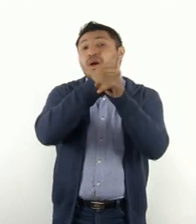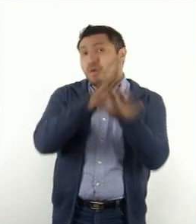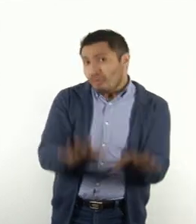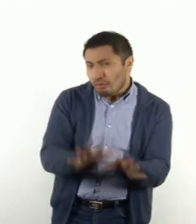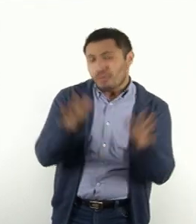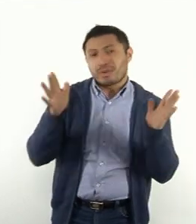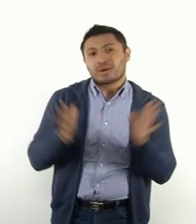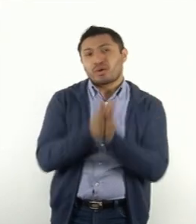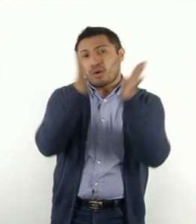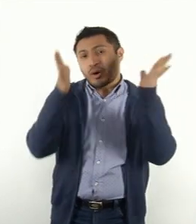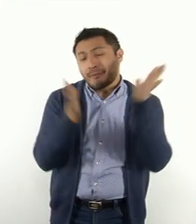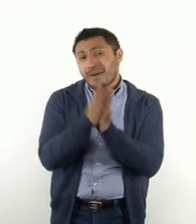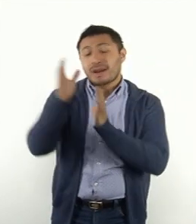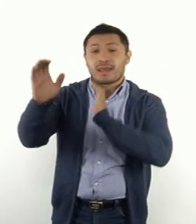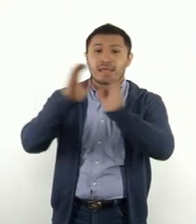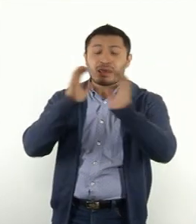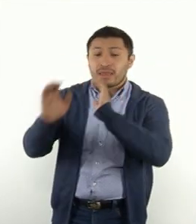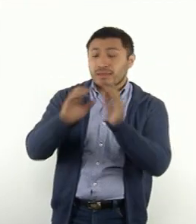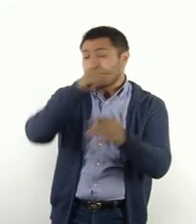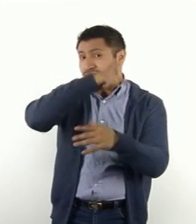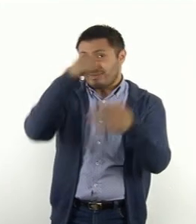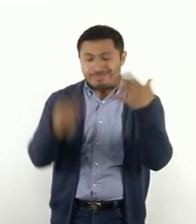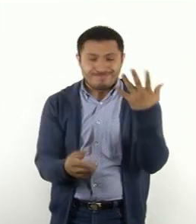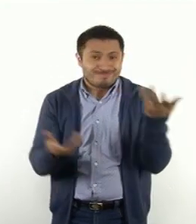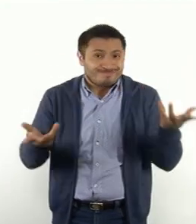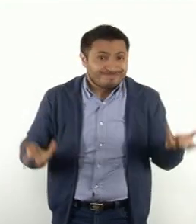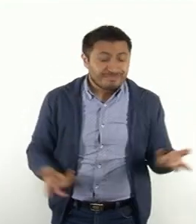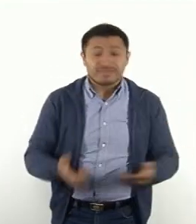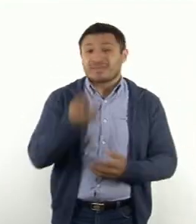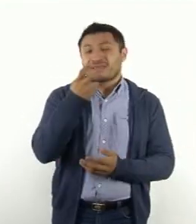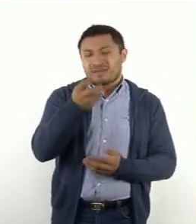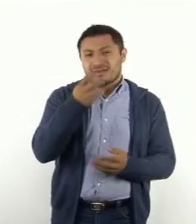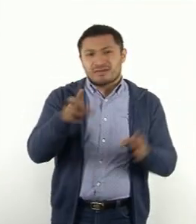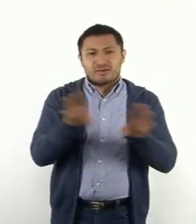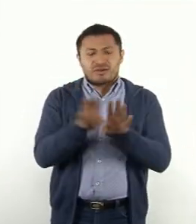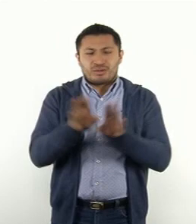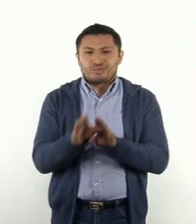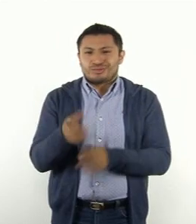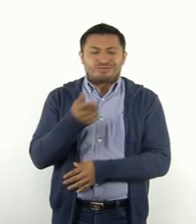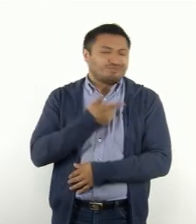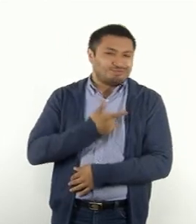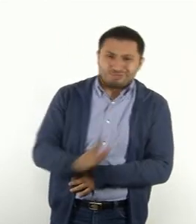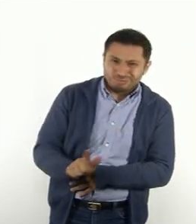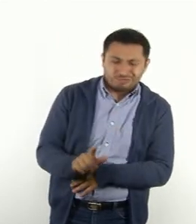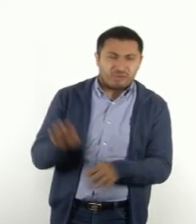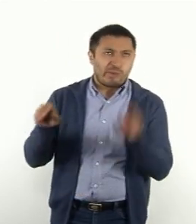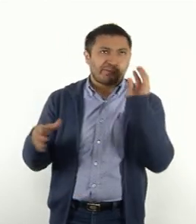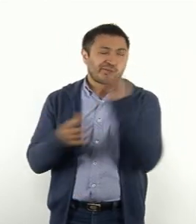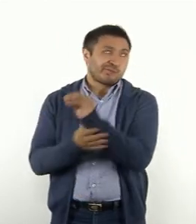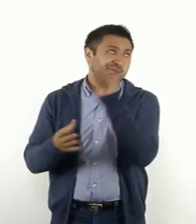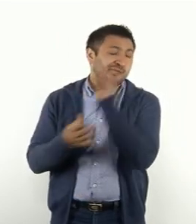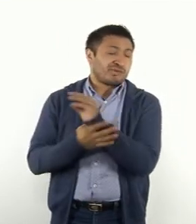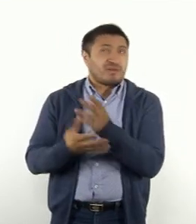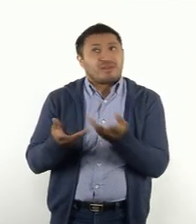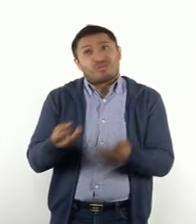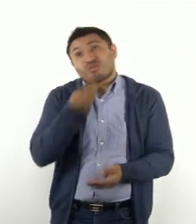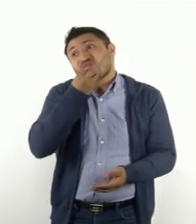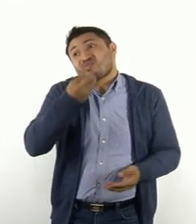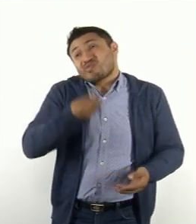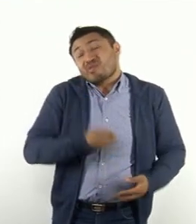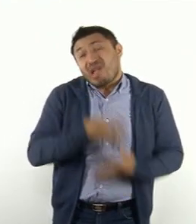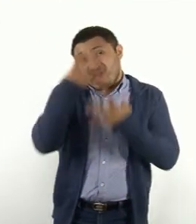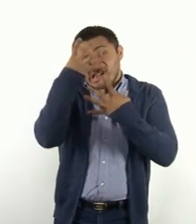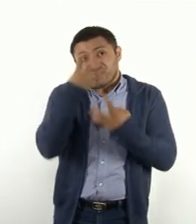participación. Esto llega a conducir a actitudes apáticas, de indiferencia y de resignación que